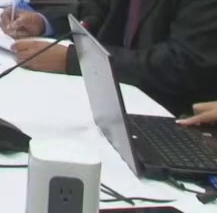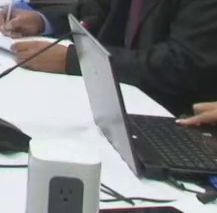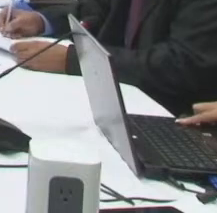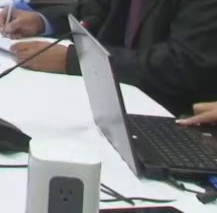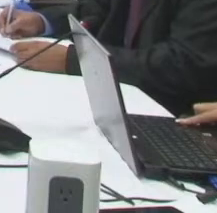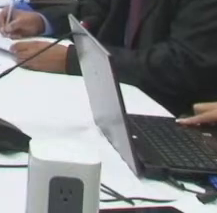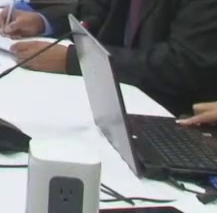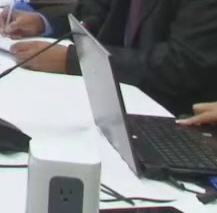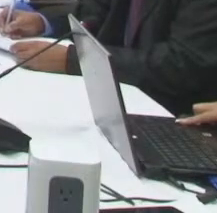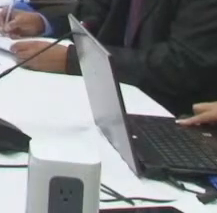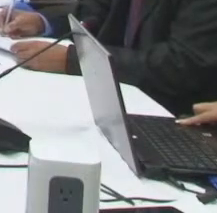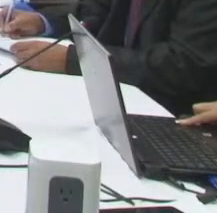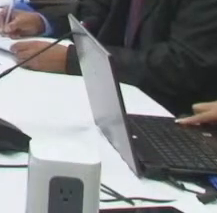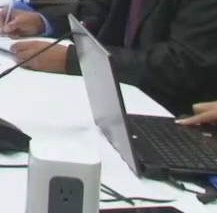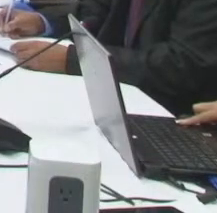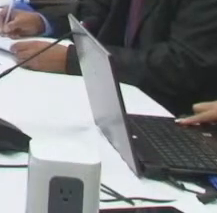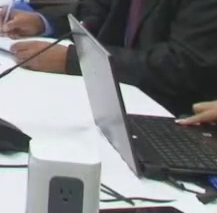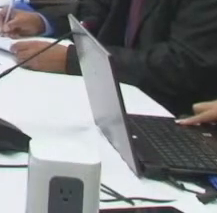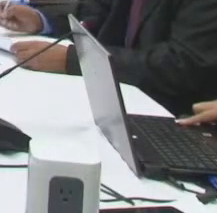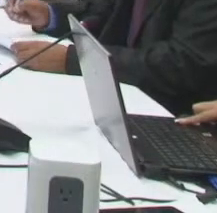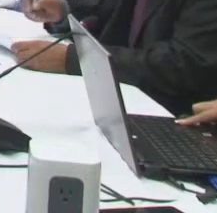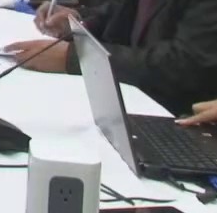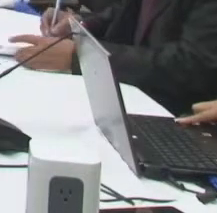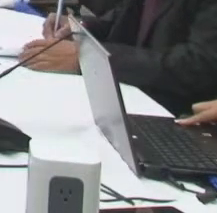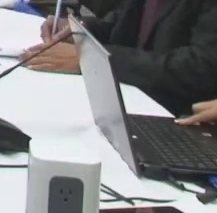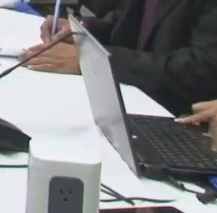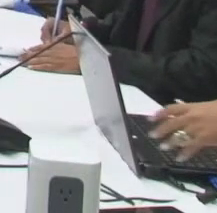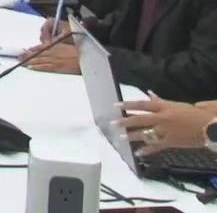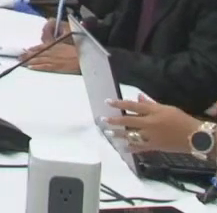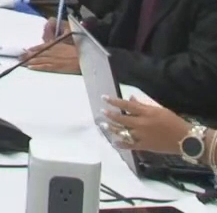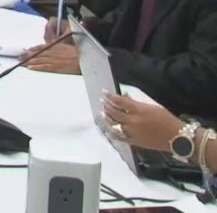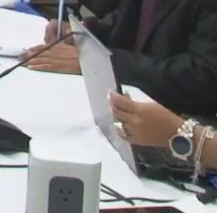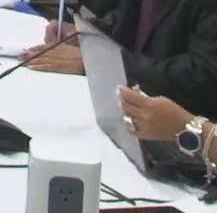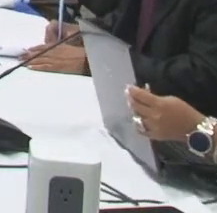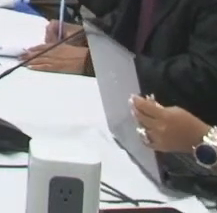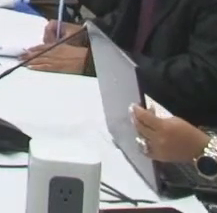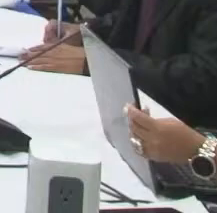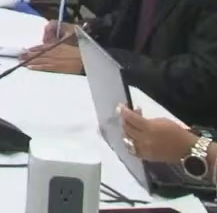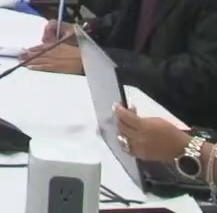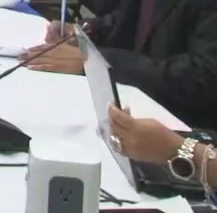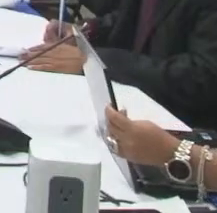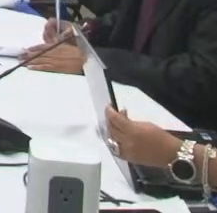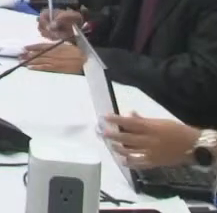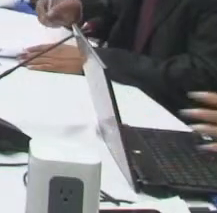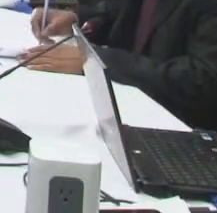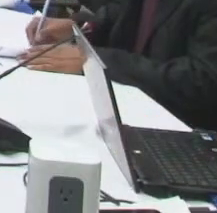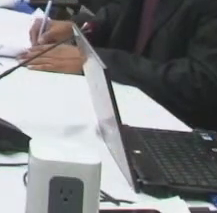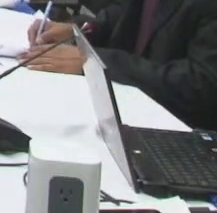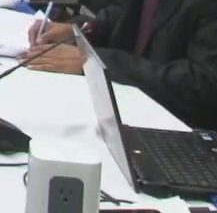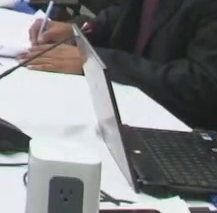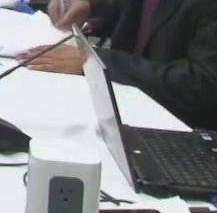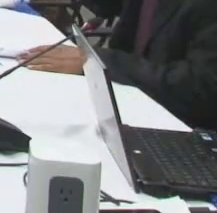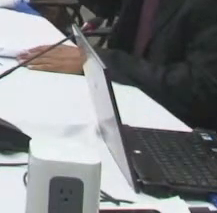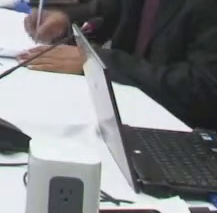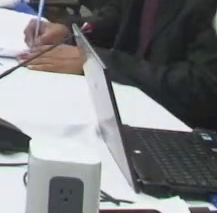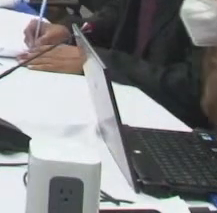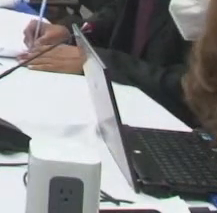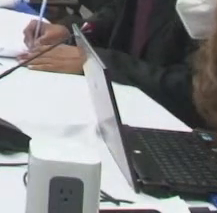Señores diputados, ¿alguna observación al artículo 4? No hay, licenciada. No.